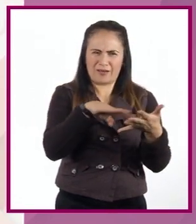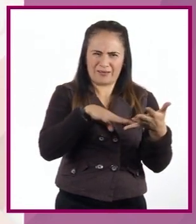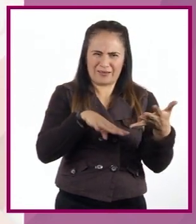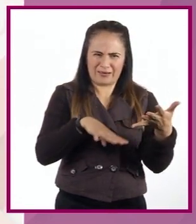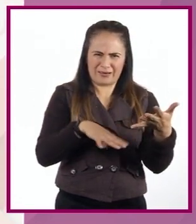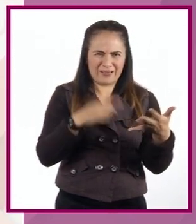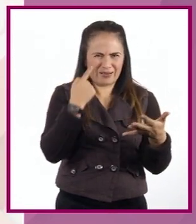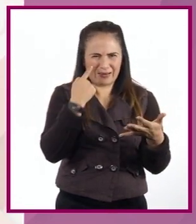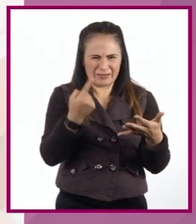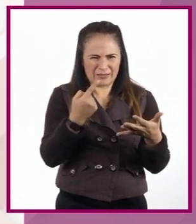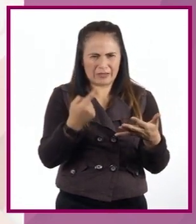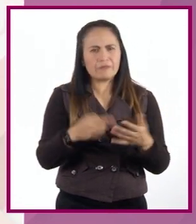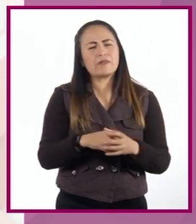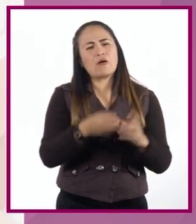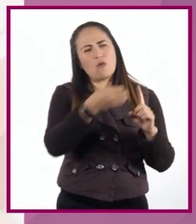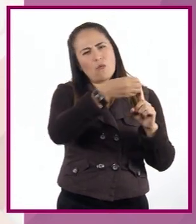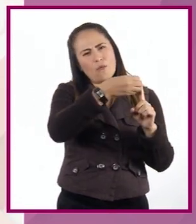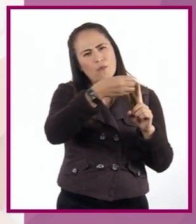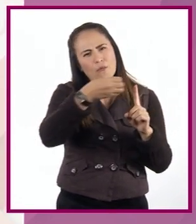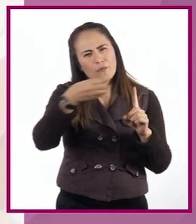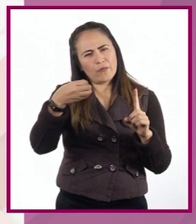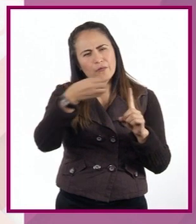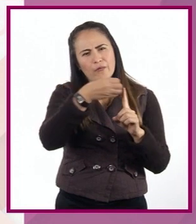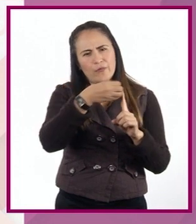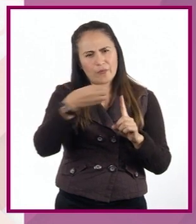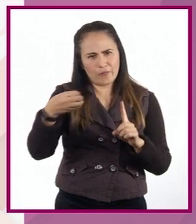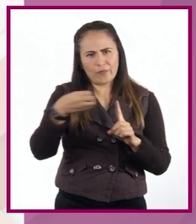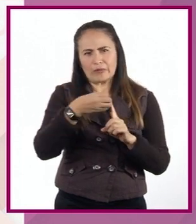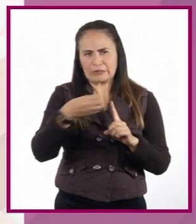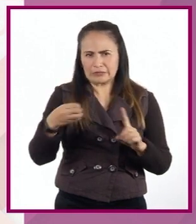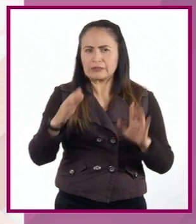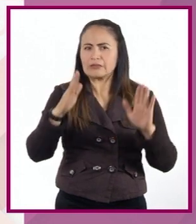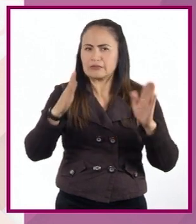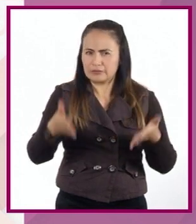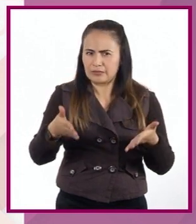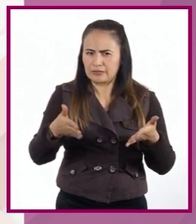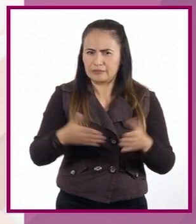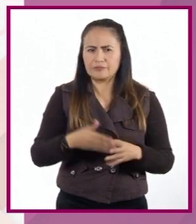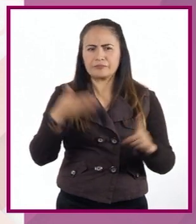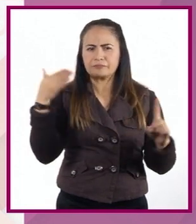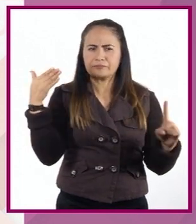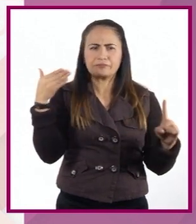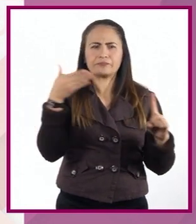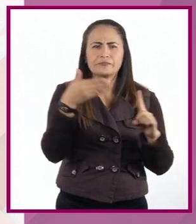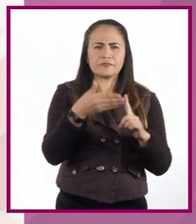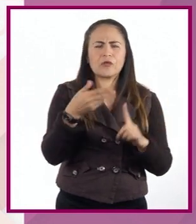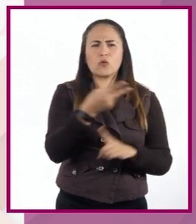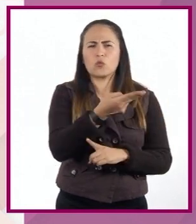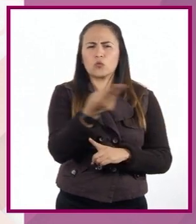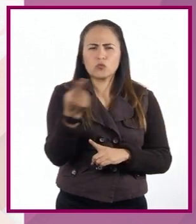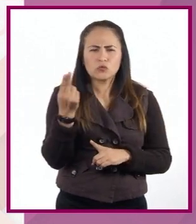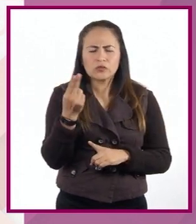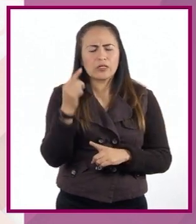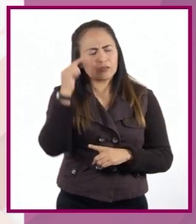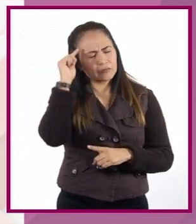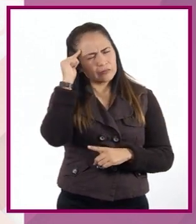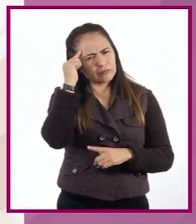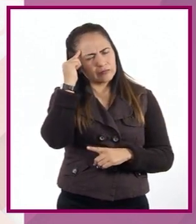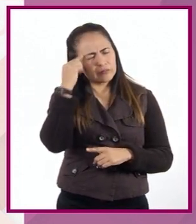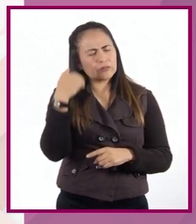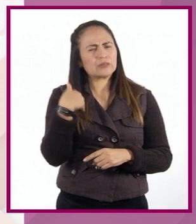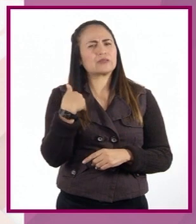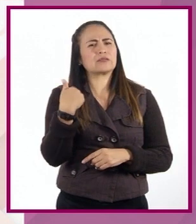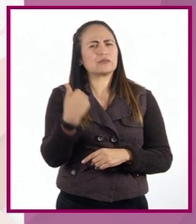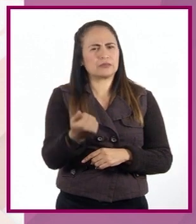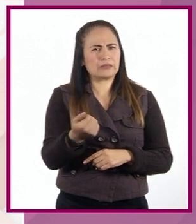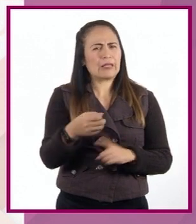encuentra reconstruida la secuencia de hechos de la nota periodística, con la finalidad de que ustedes reflexionen y reproduzcan